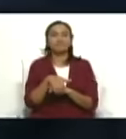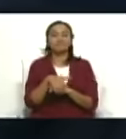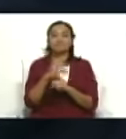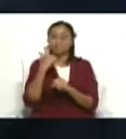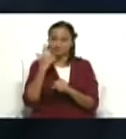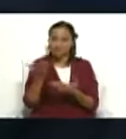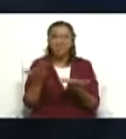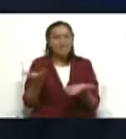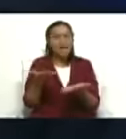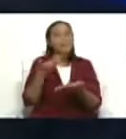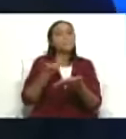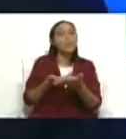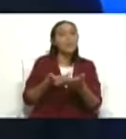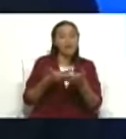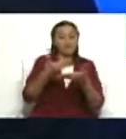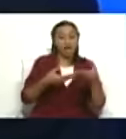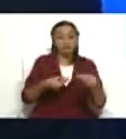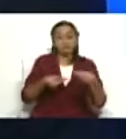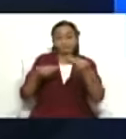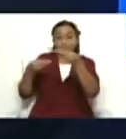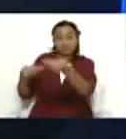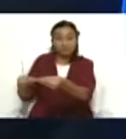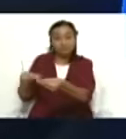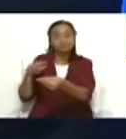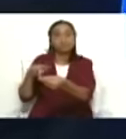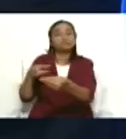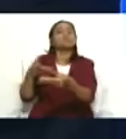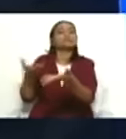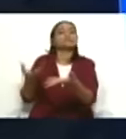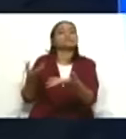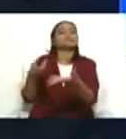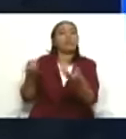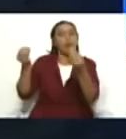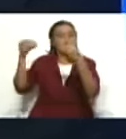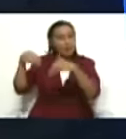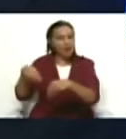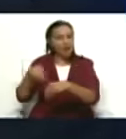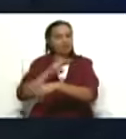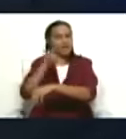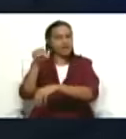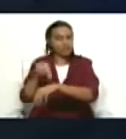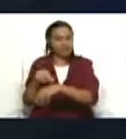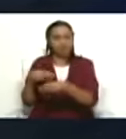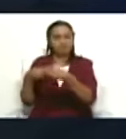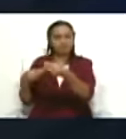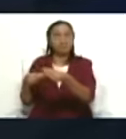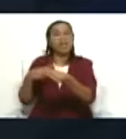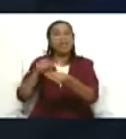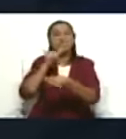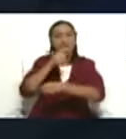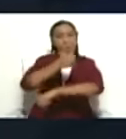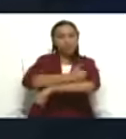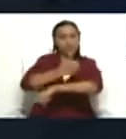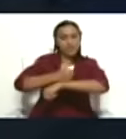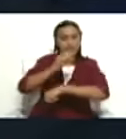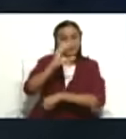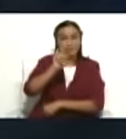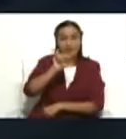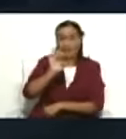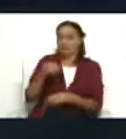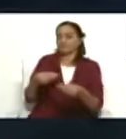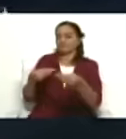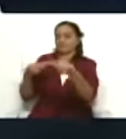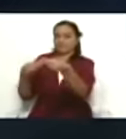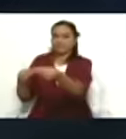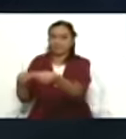refería a la propuesta de este acuerdo nacional que se entrega el día de hoy ante las autoridades del Poder Electoral. Doctor